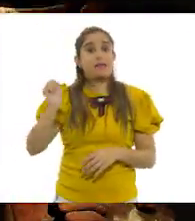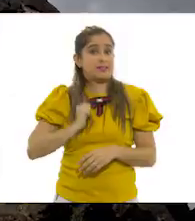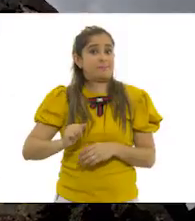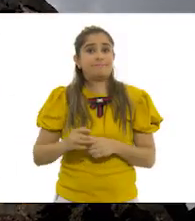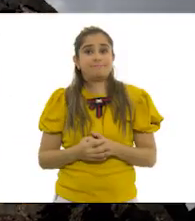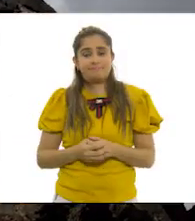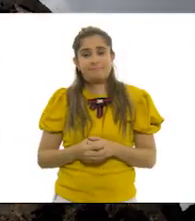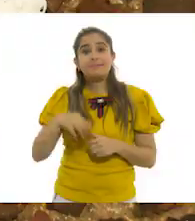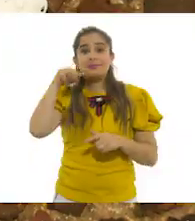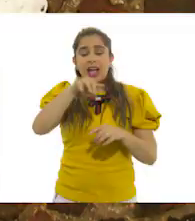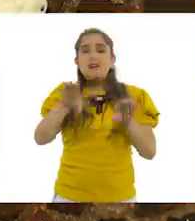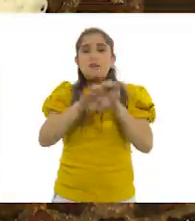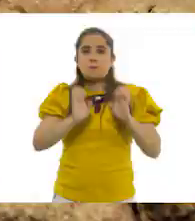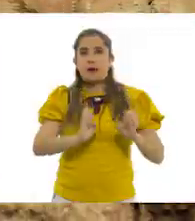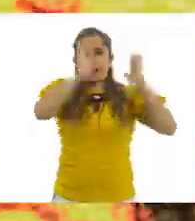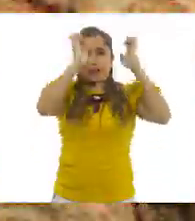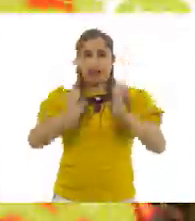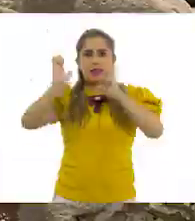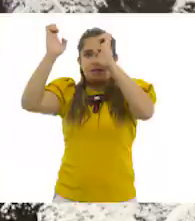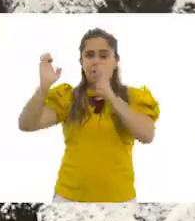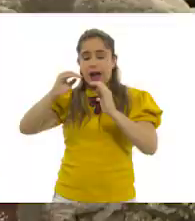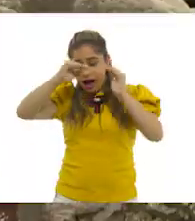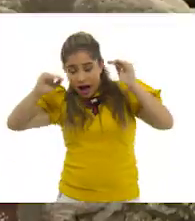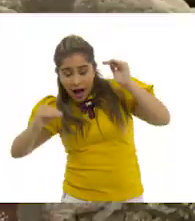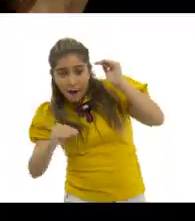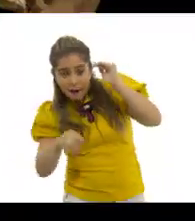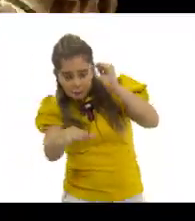Resurge debajo de edificios coloniales.